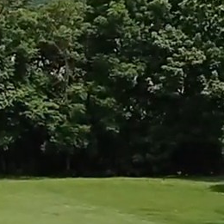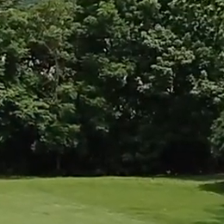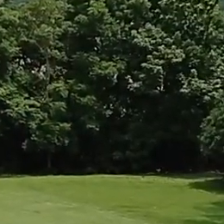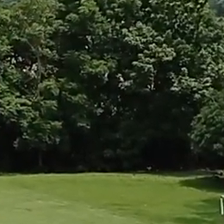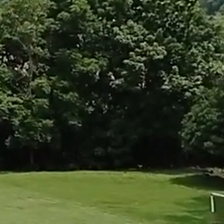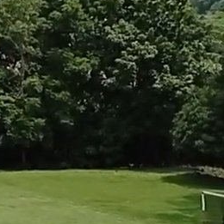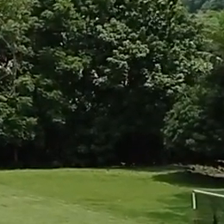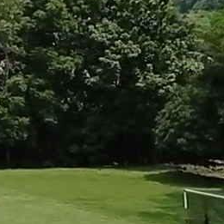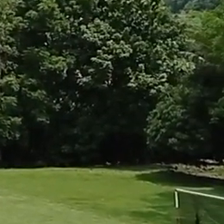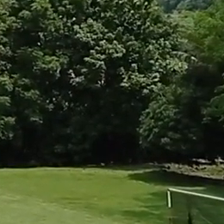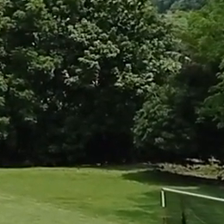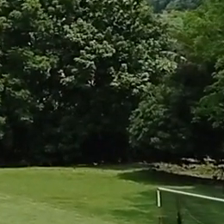¡Gracias!